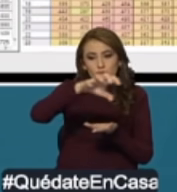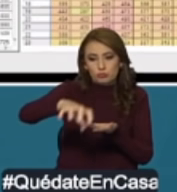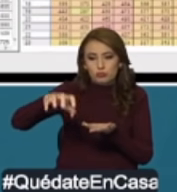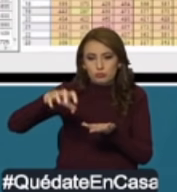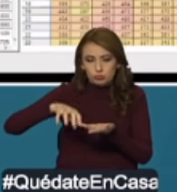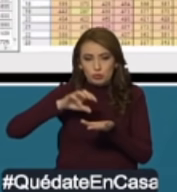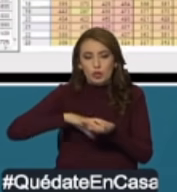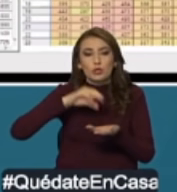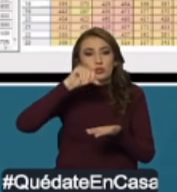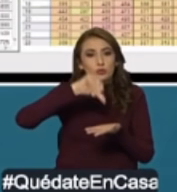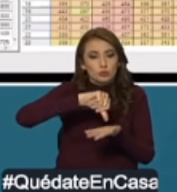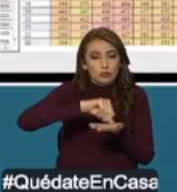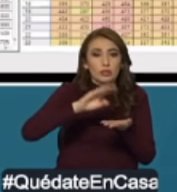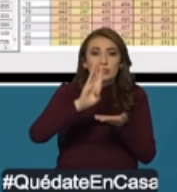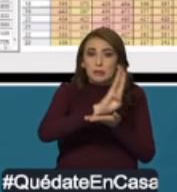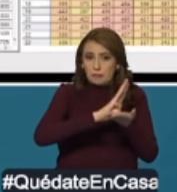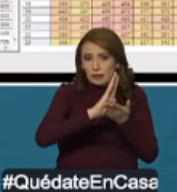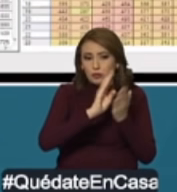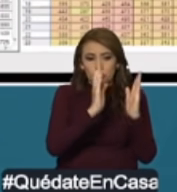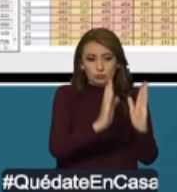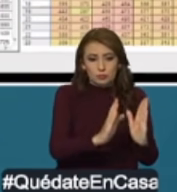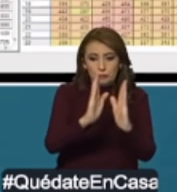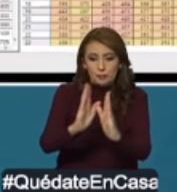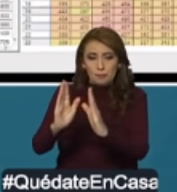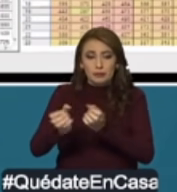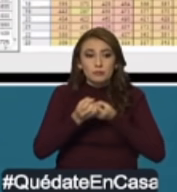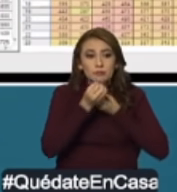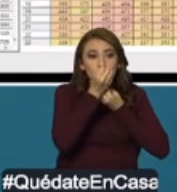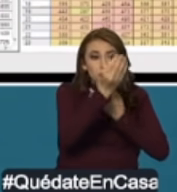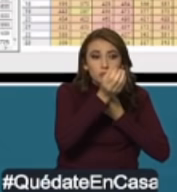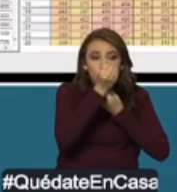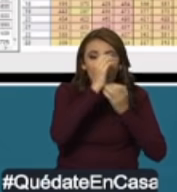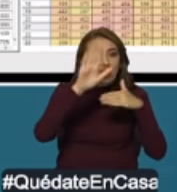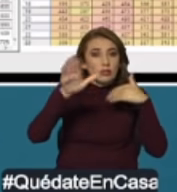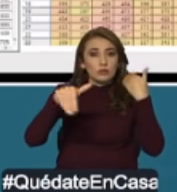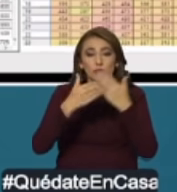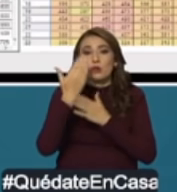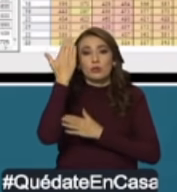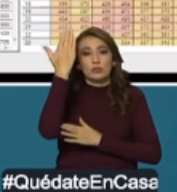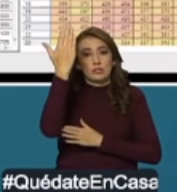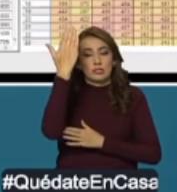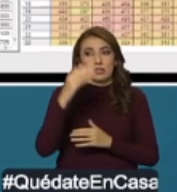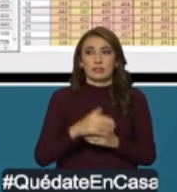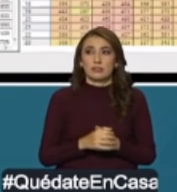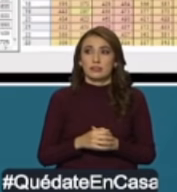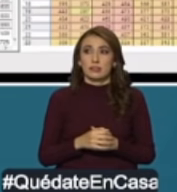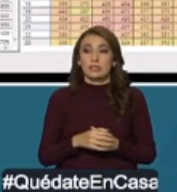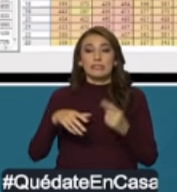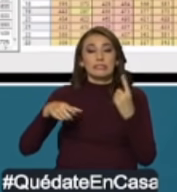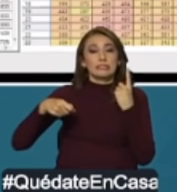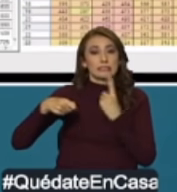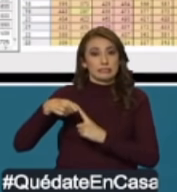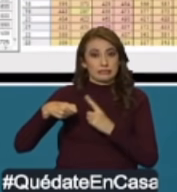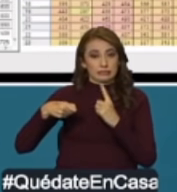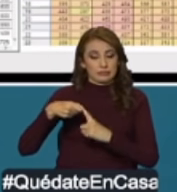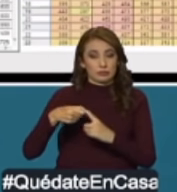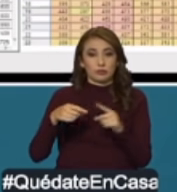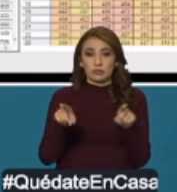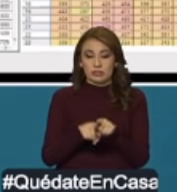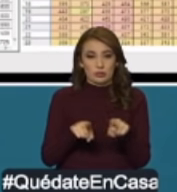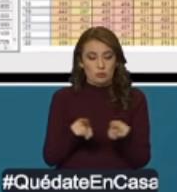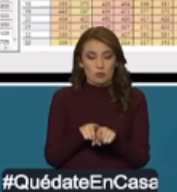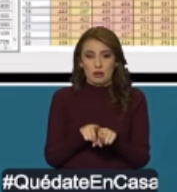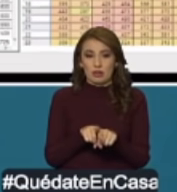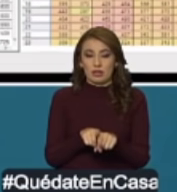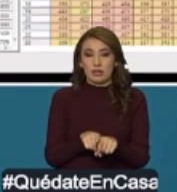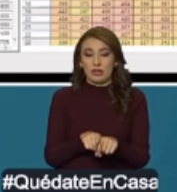por ciudades y por cantones. Vamos ahora con Quito. Los comportamientos los vamos analizando por ciudades porque una